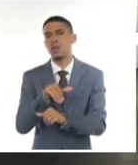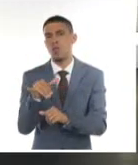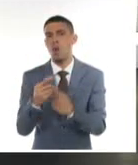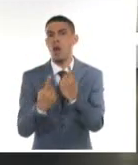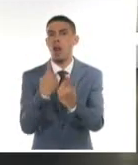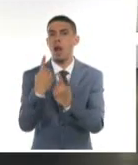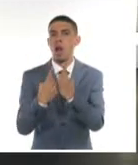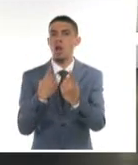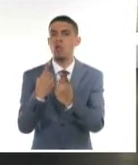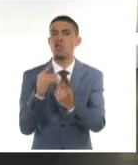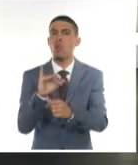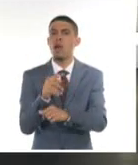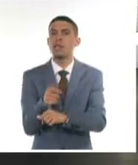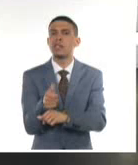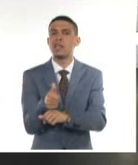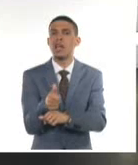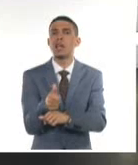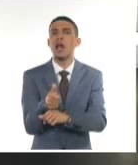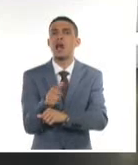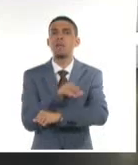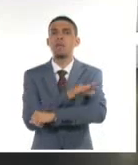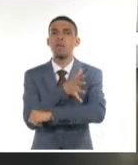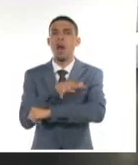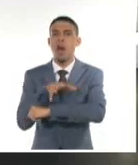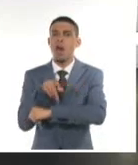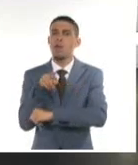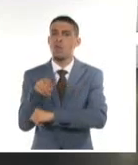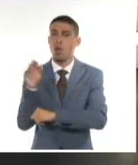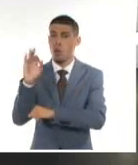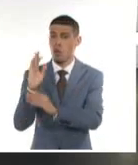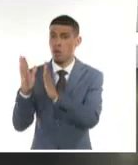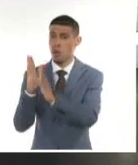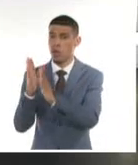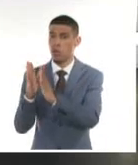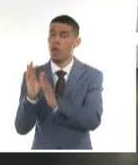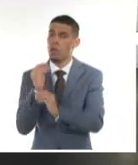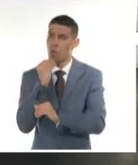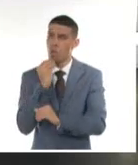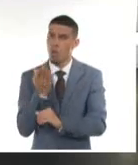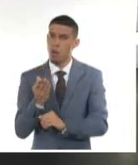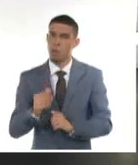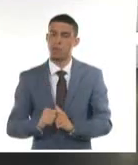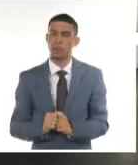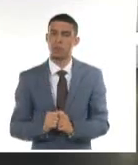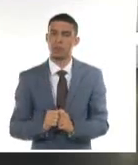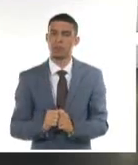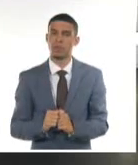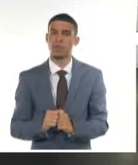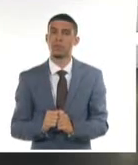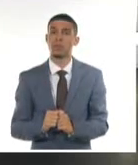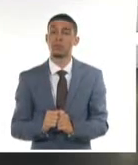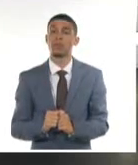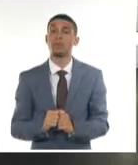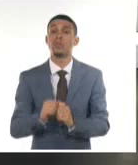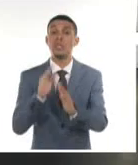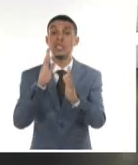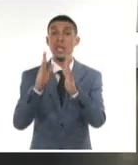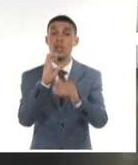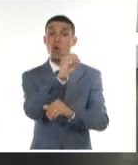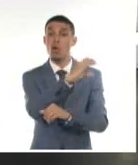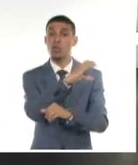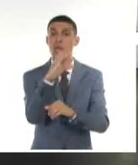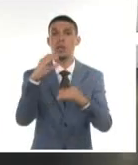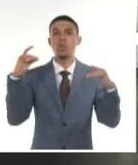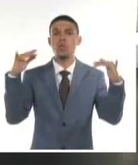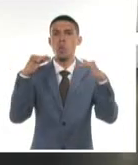de la costa Norte y de manera mucho más aislada hacia algunos puntos del interior del oriente cubano para el resto de la chipel Aunque estará parcialmente nublado durante la tarde será